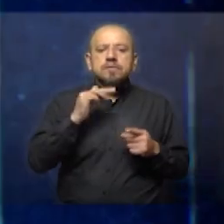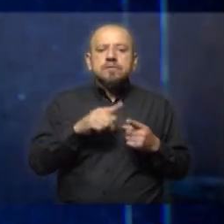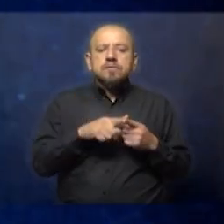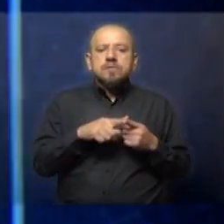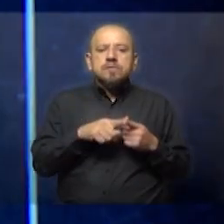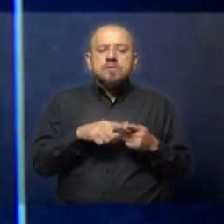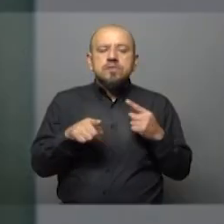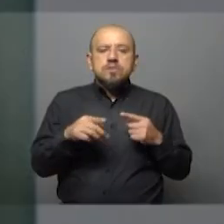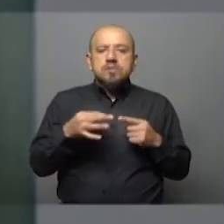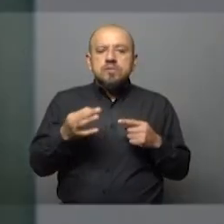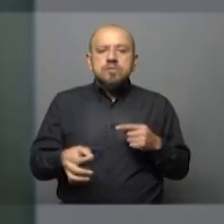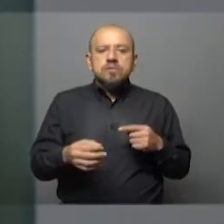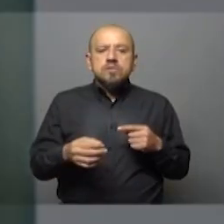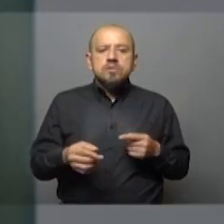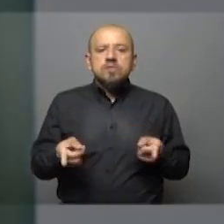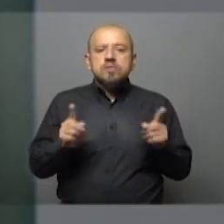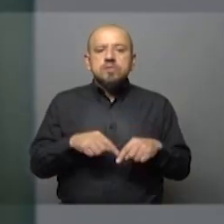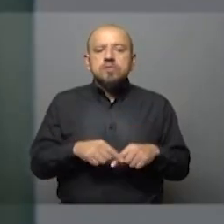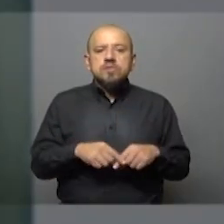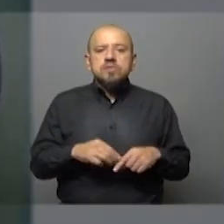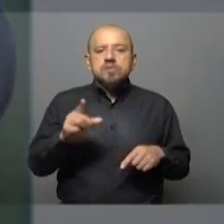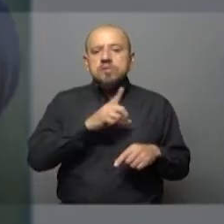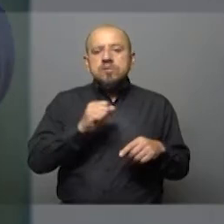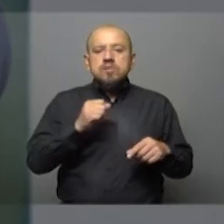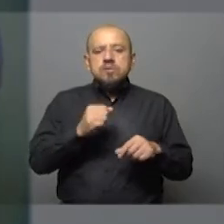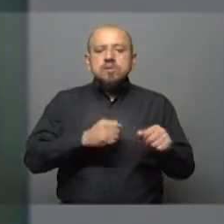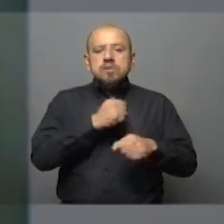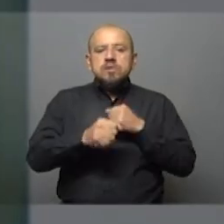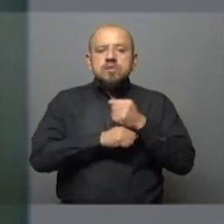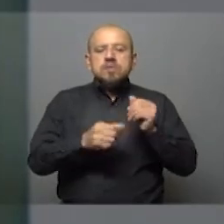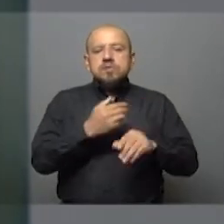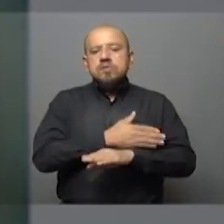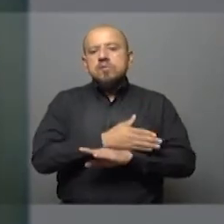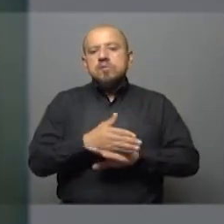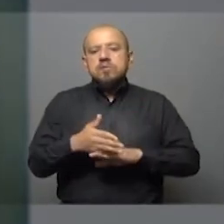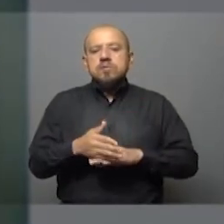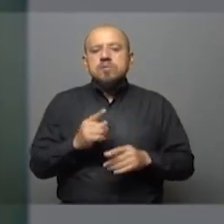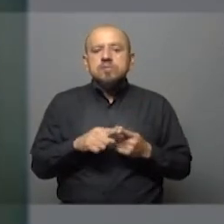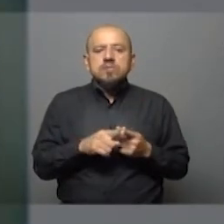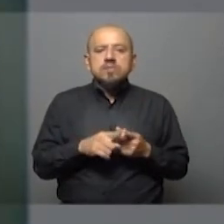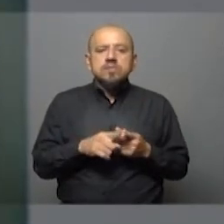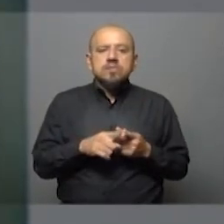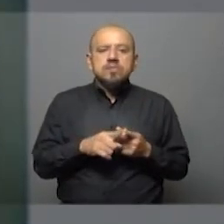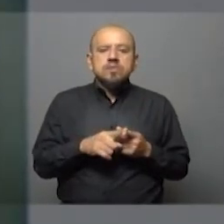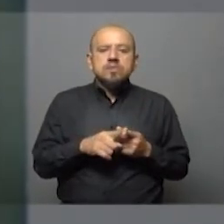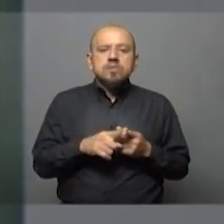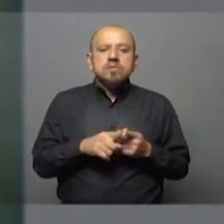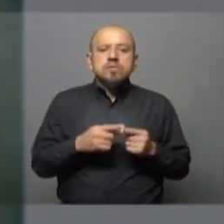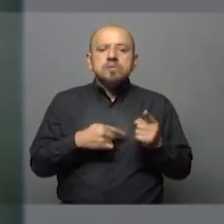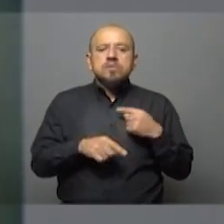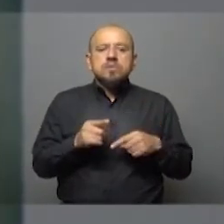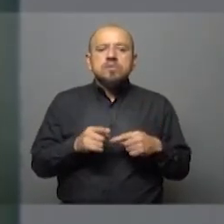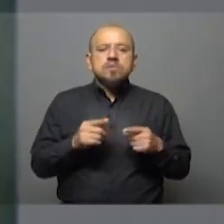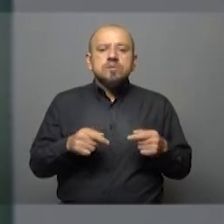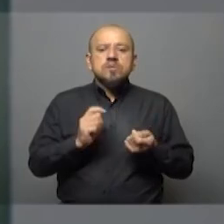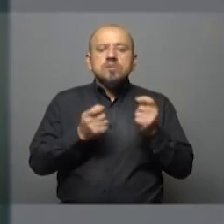como decías volvemos al principio de la charla un siglo después y el siglo donde estalla el pensamiento y la militancia femenina y